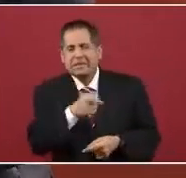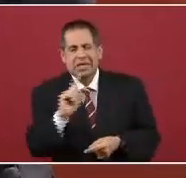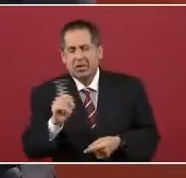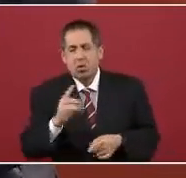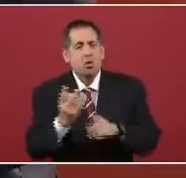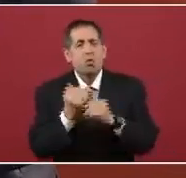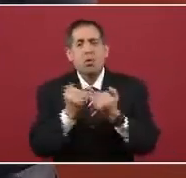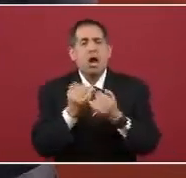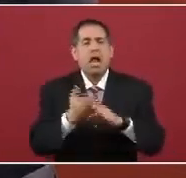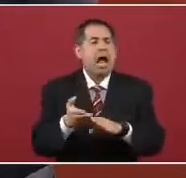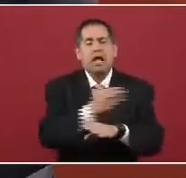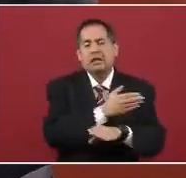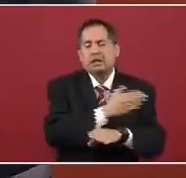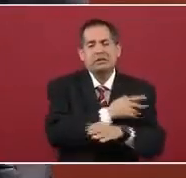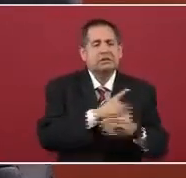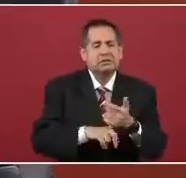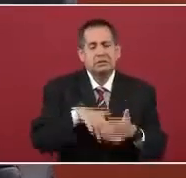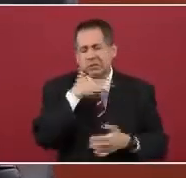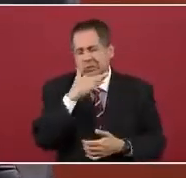existía, ¿sí?